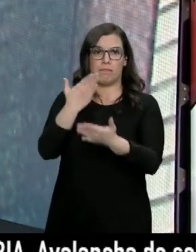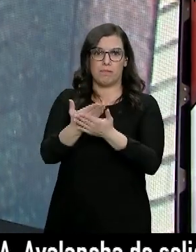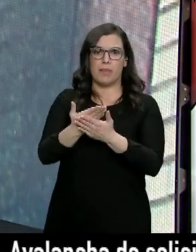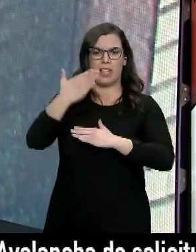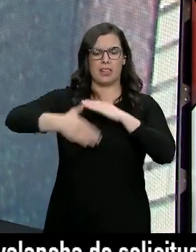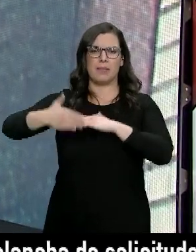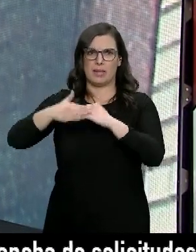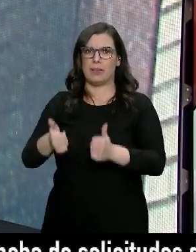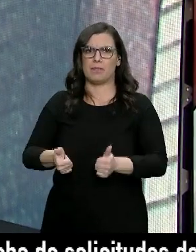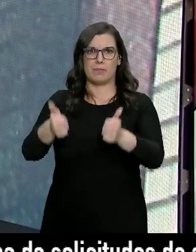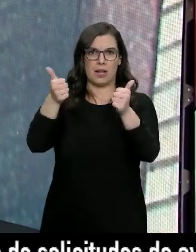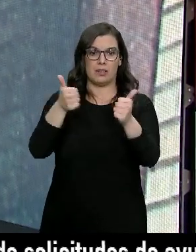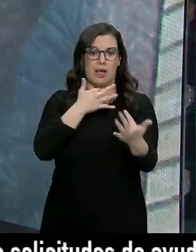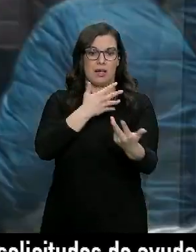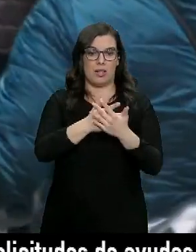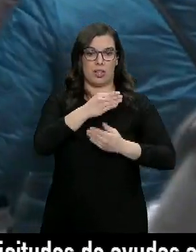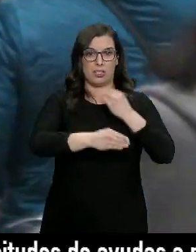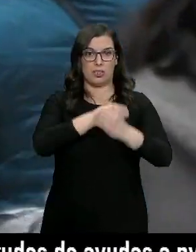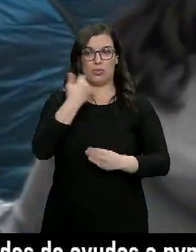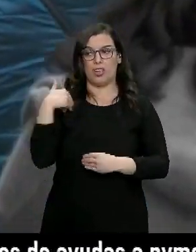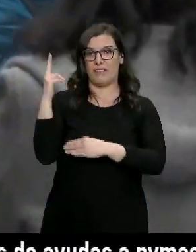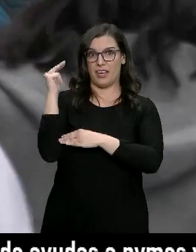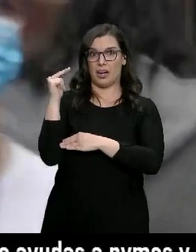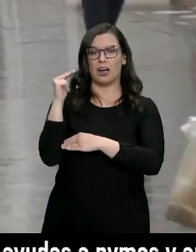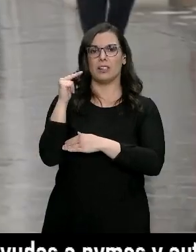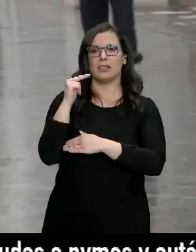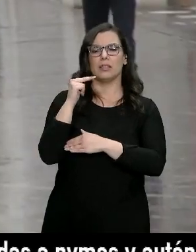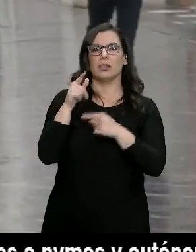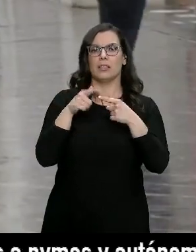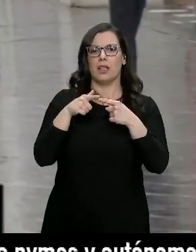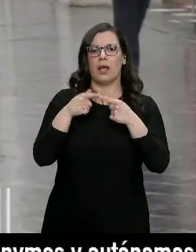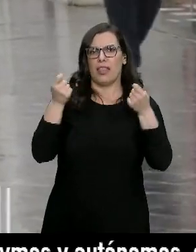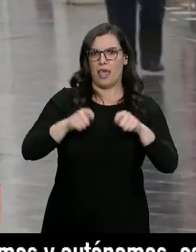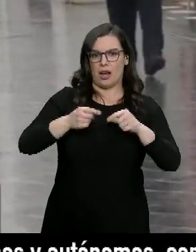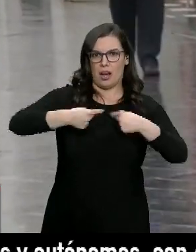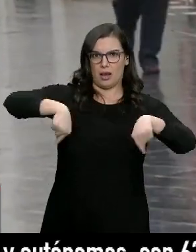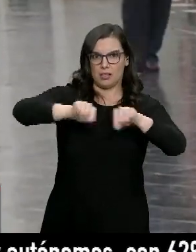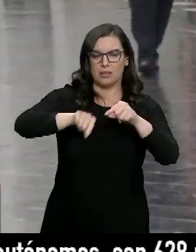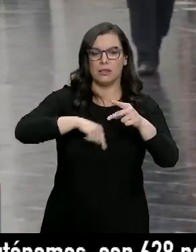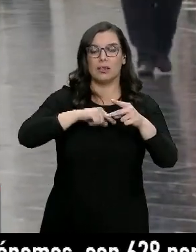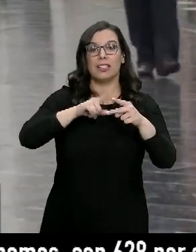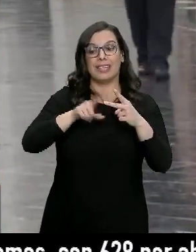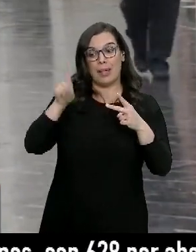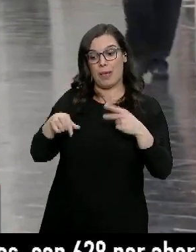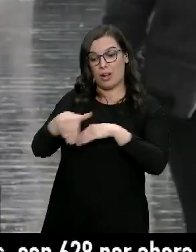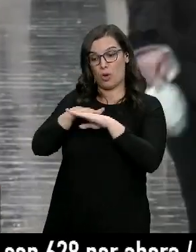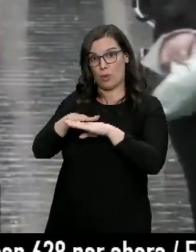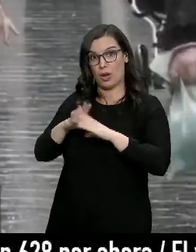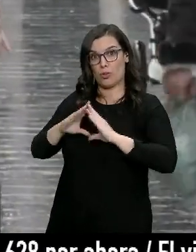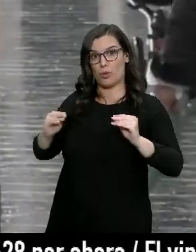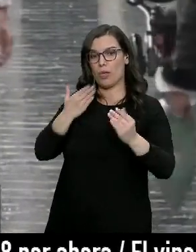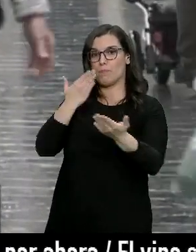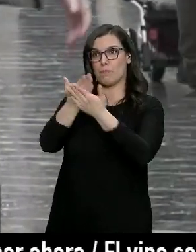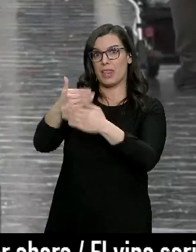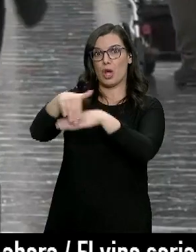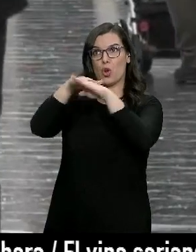las restricciones a las medidas aplicadas el pasado viernes, entre ellas el cierre perimetral. El Ejecutivo Autonómico pide al Gobierno central